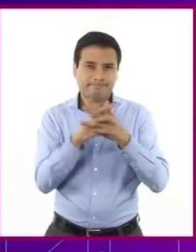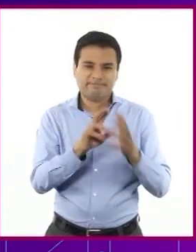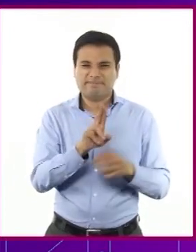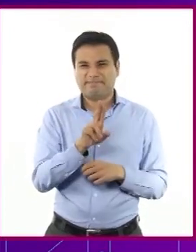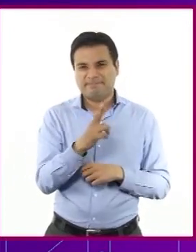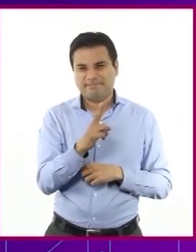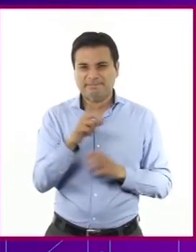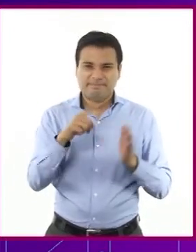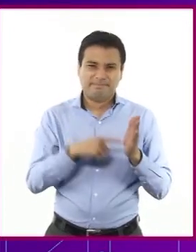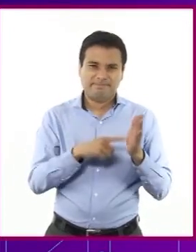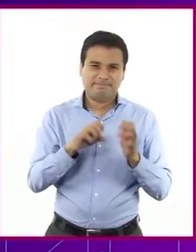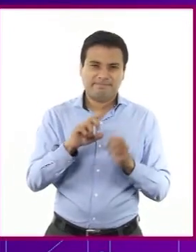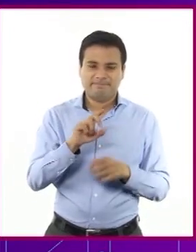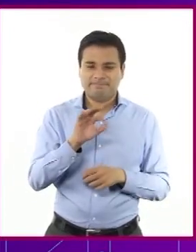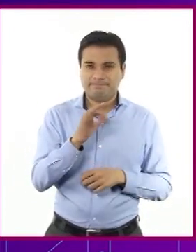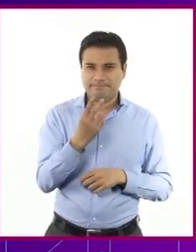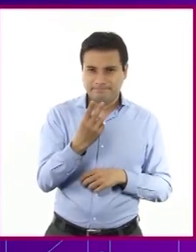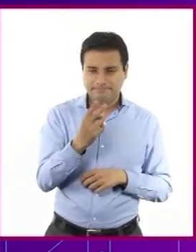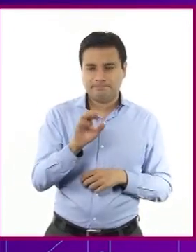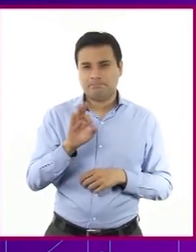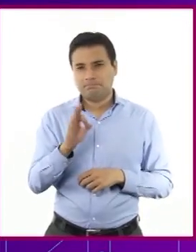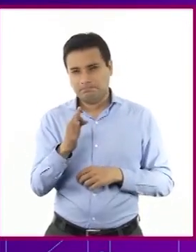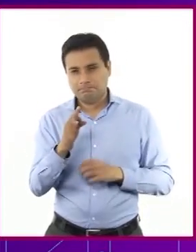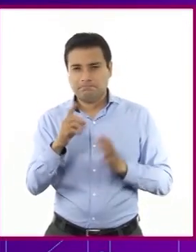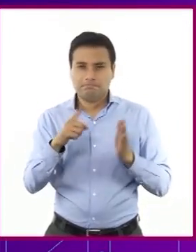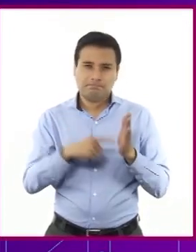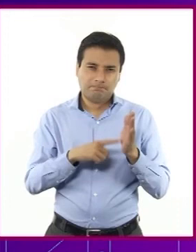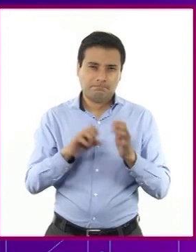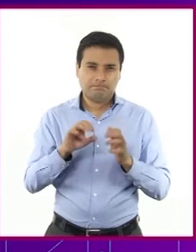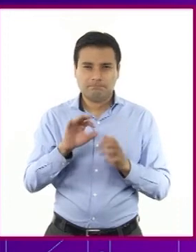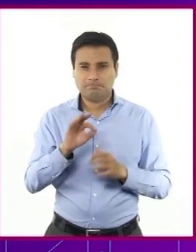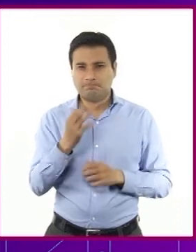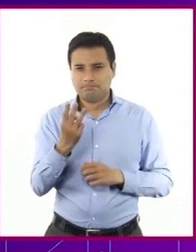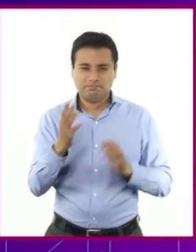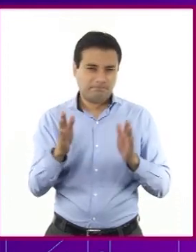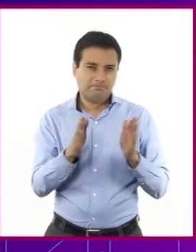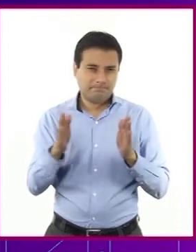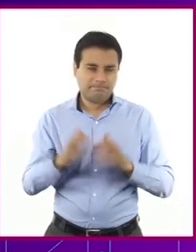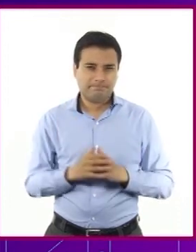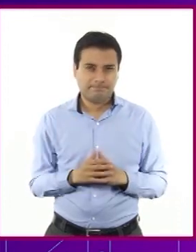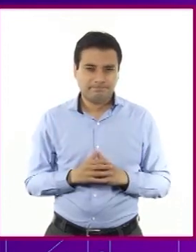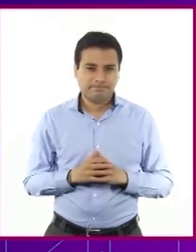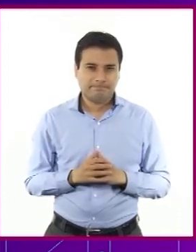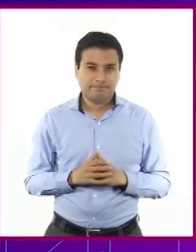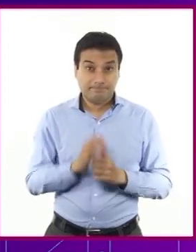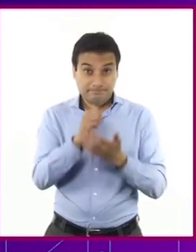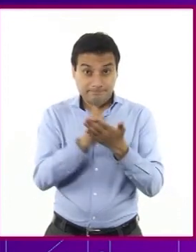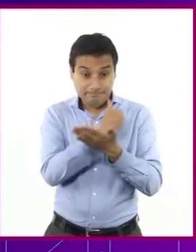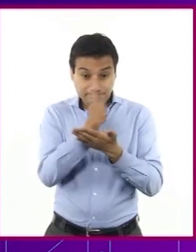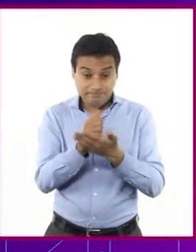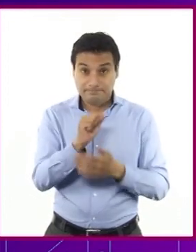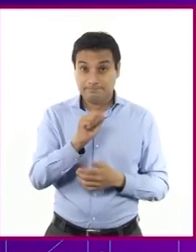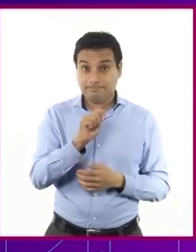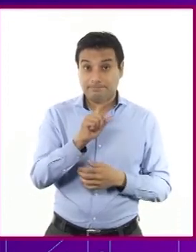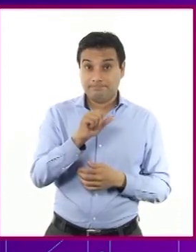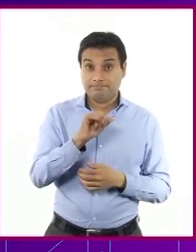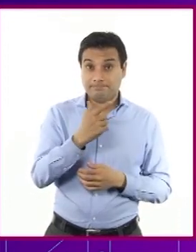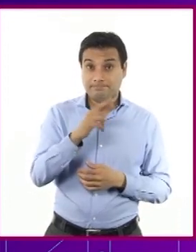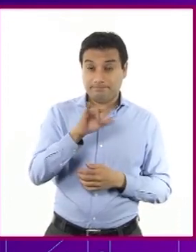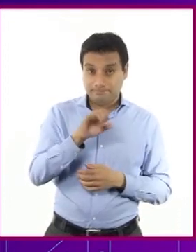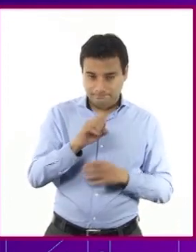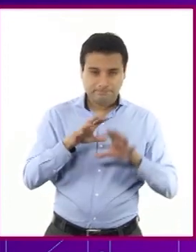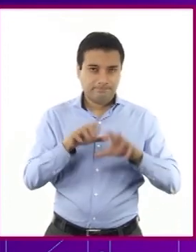de 1942 y febrero de 1943, y recuperó la ciudad de Stalingrado.